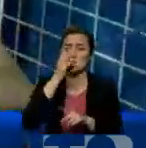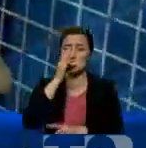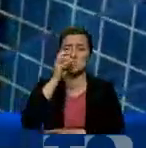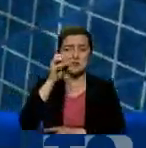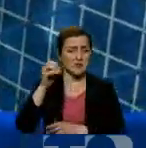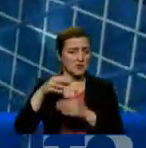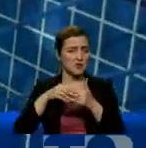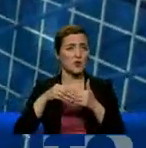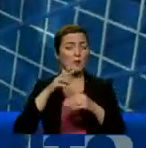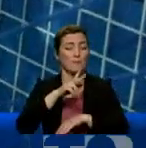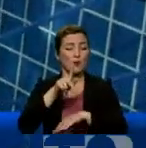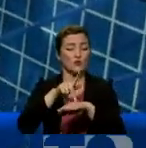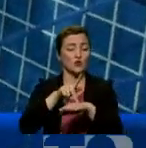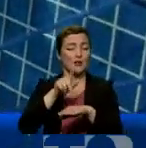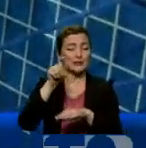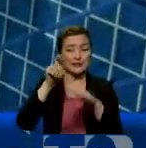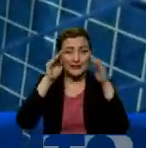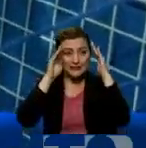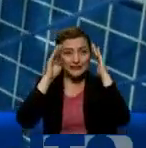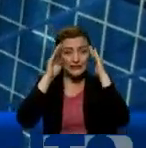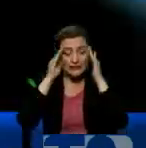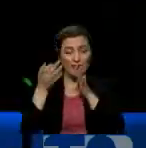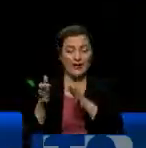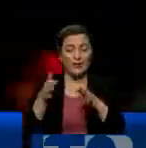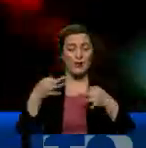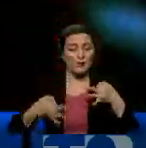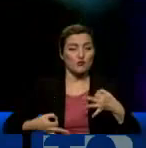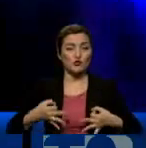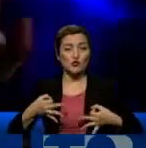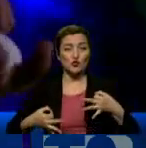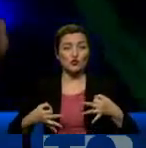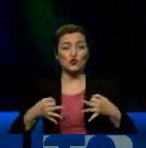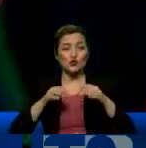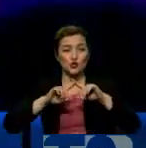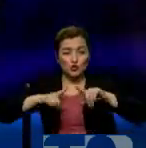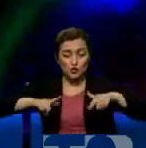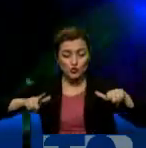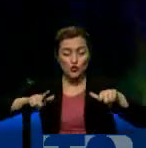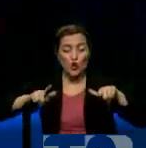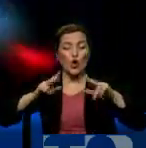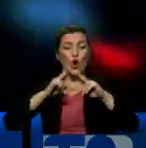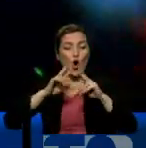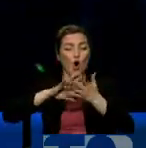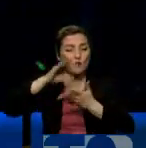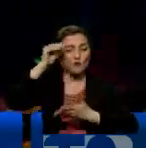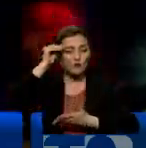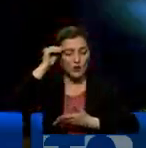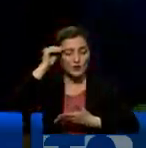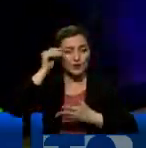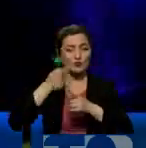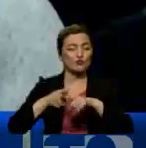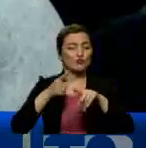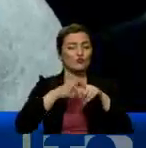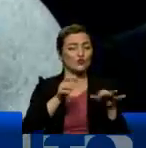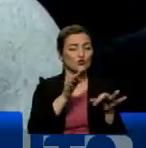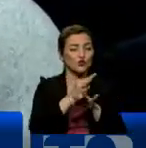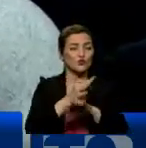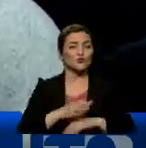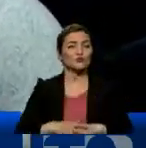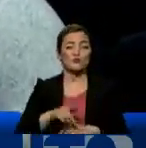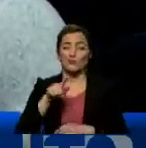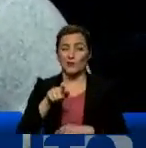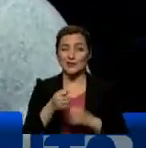mensuales. Tienen profesionales que les atienden en terapia física, de lenguaje, cognitivas, multifuncional. Por